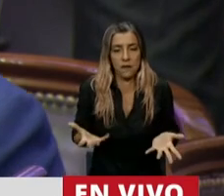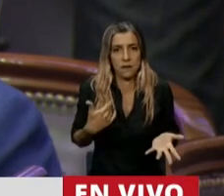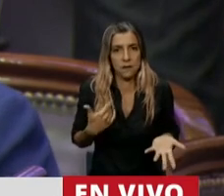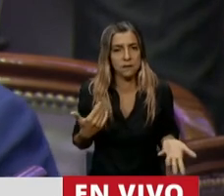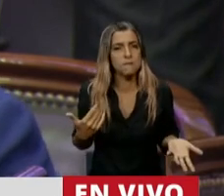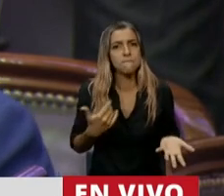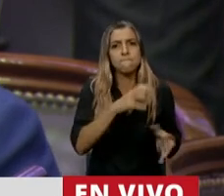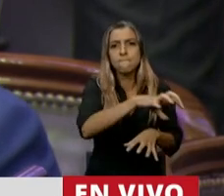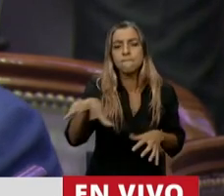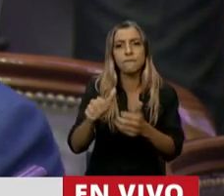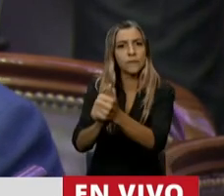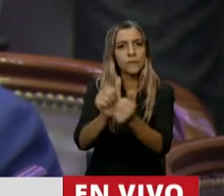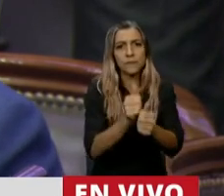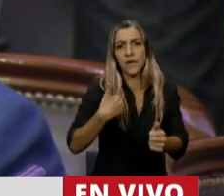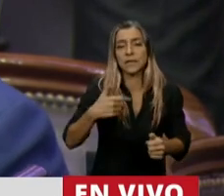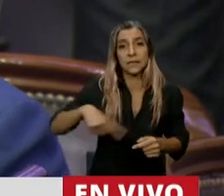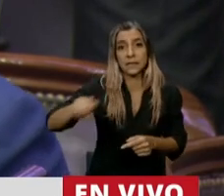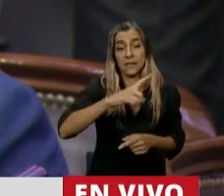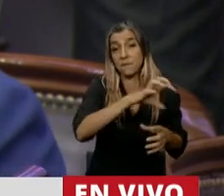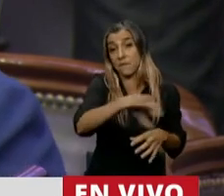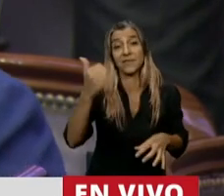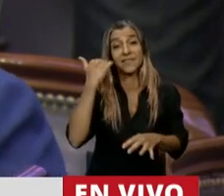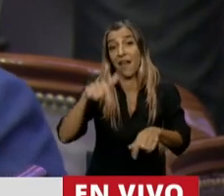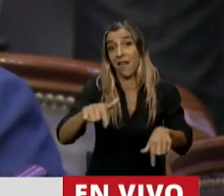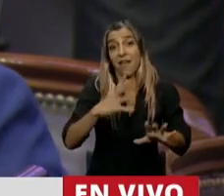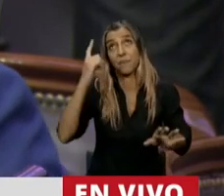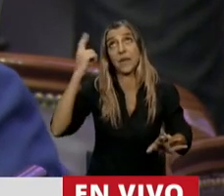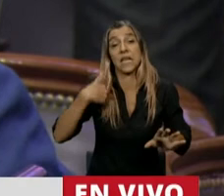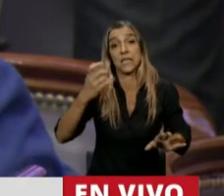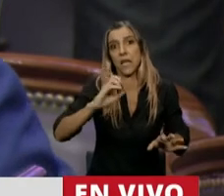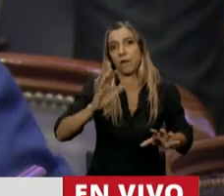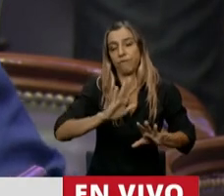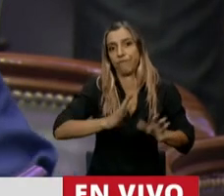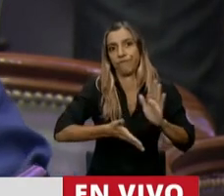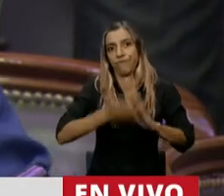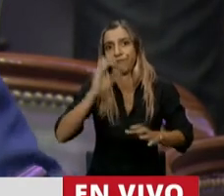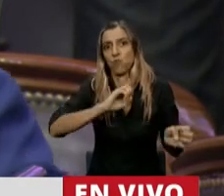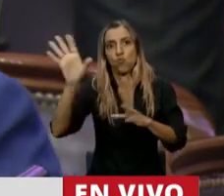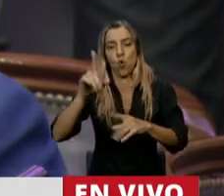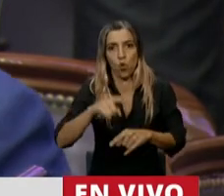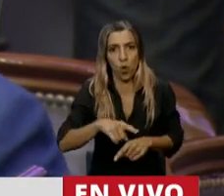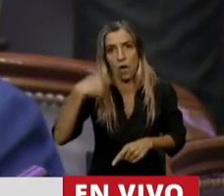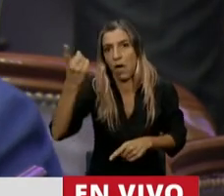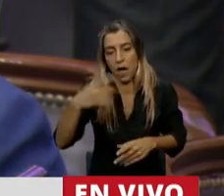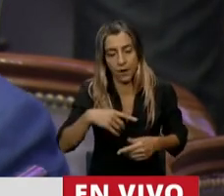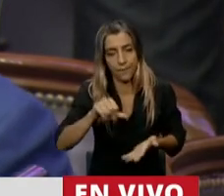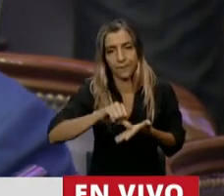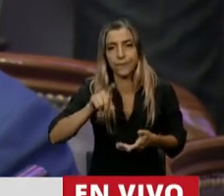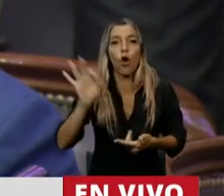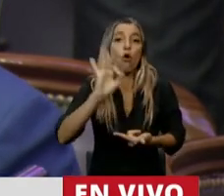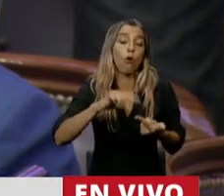que están en nuestro país se quieren ir o, como algo menos malo, deciden no